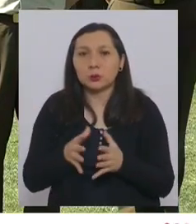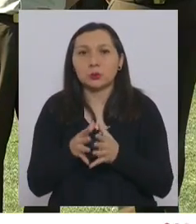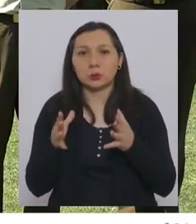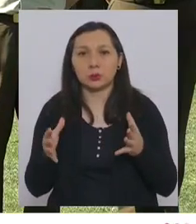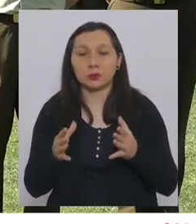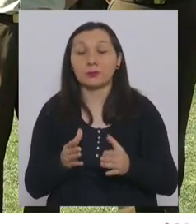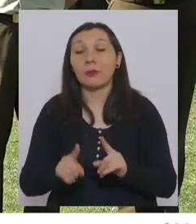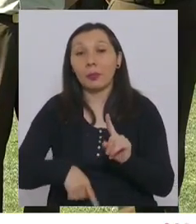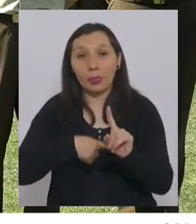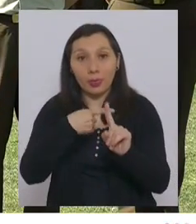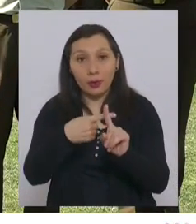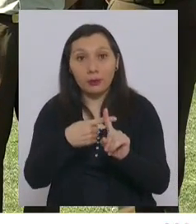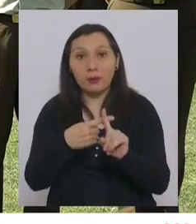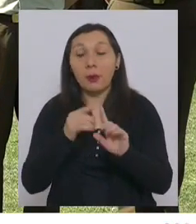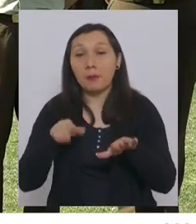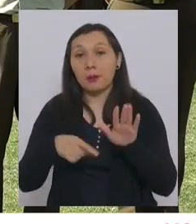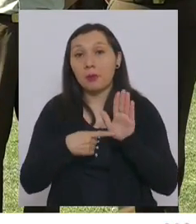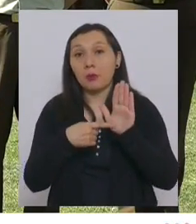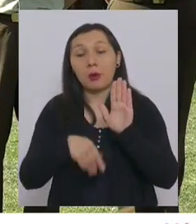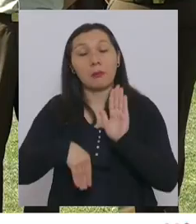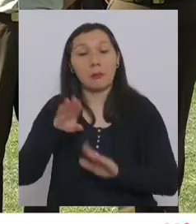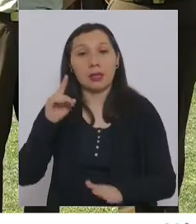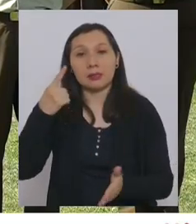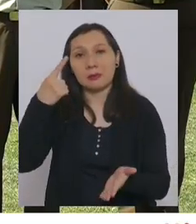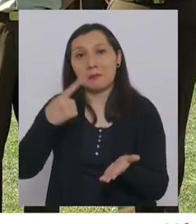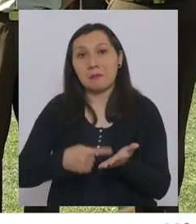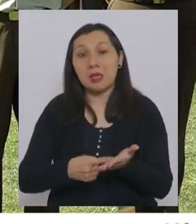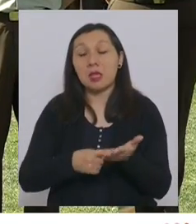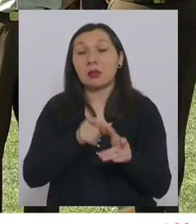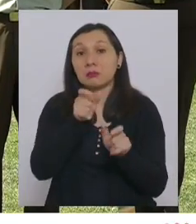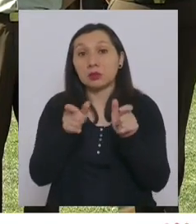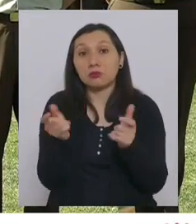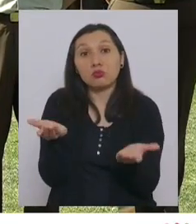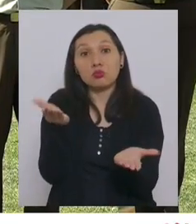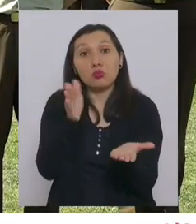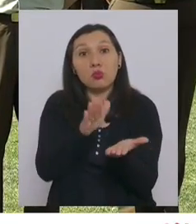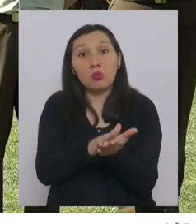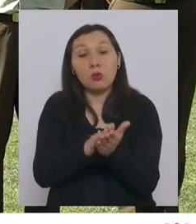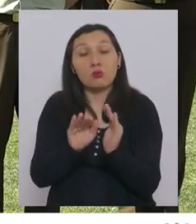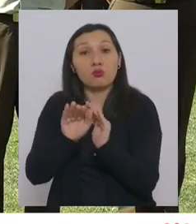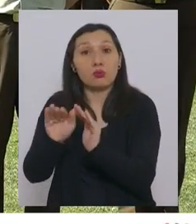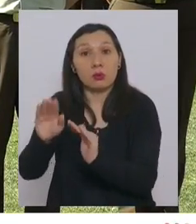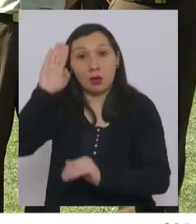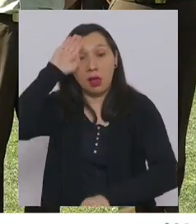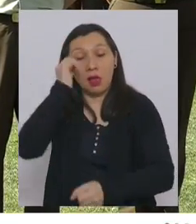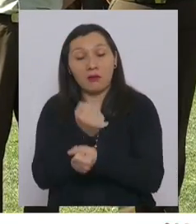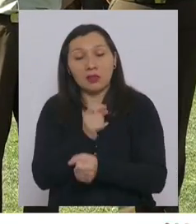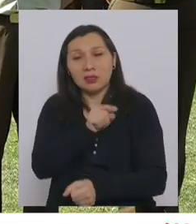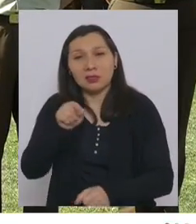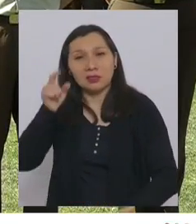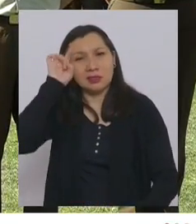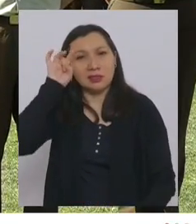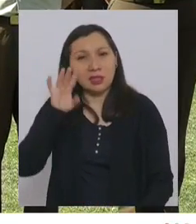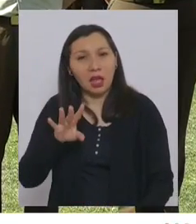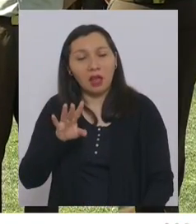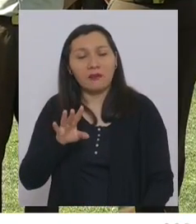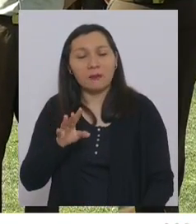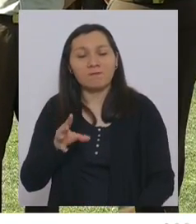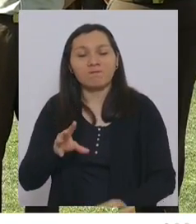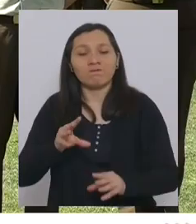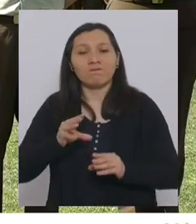Y además, como lo demuestran los más de 1.000 mártires que tiene Carabineros, ellos saben muy bien que al cumplir esa